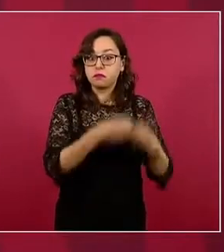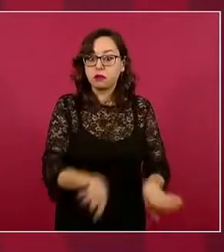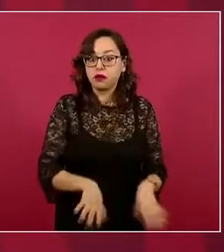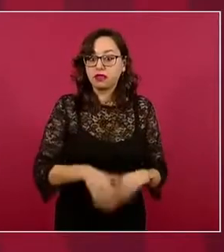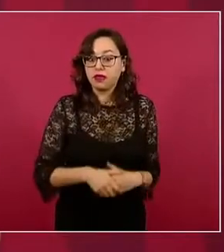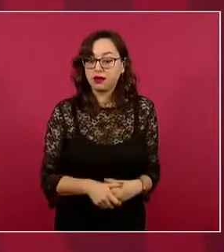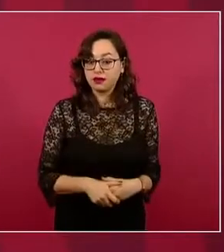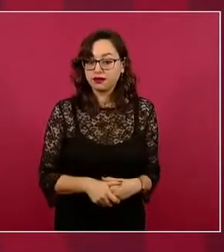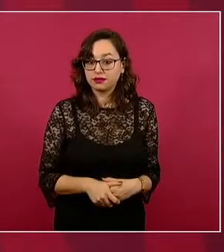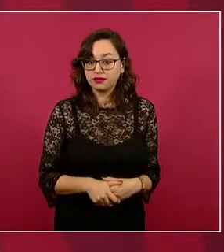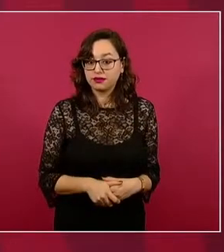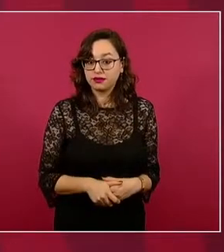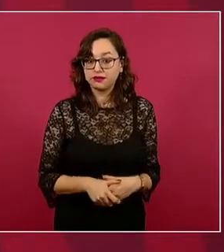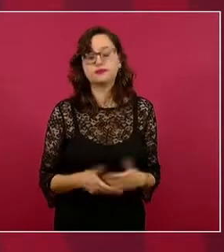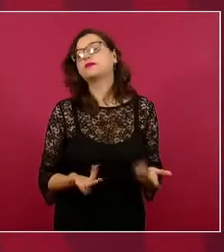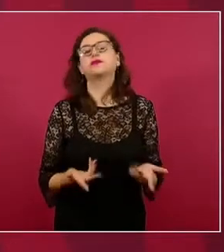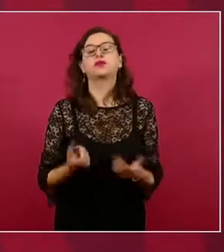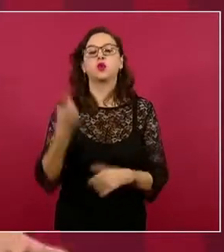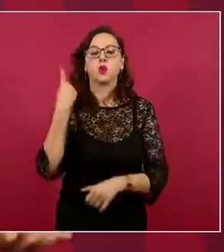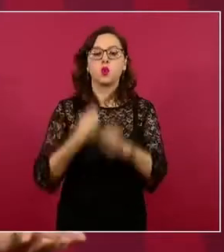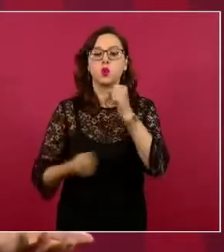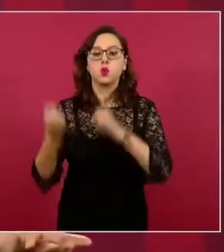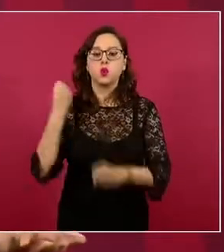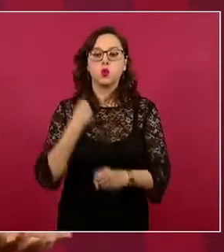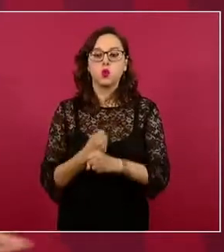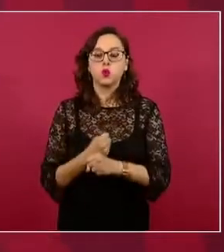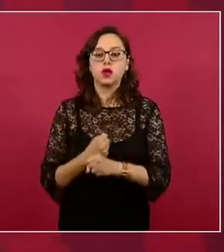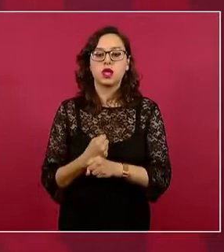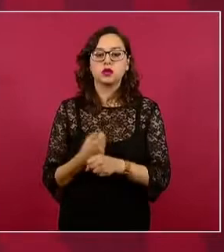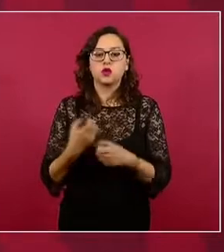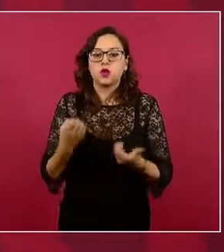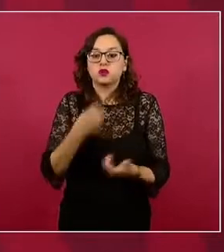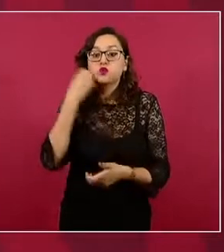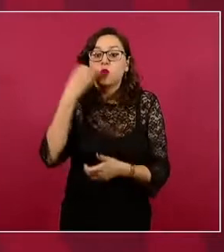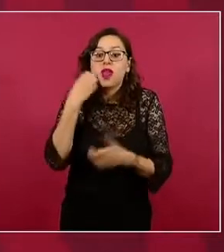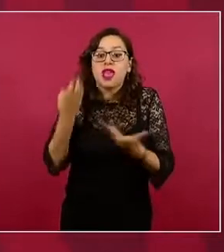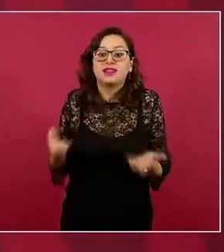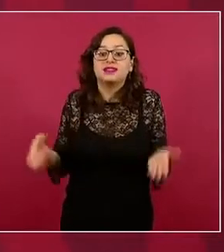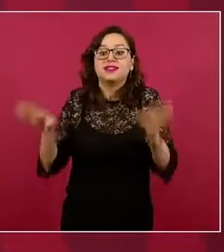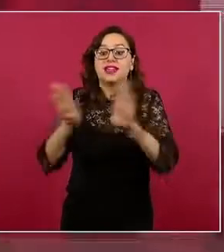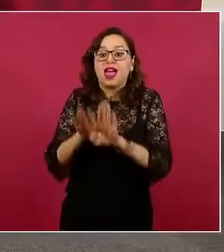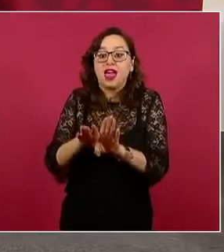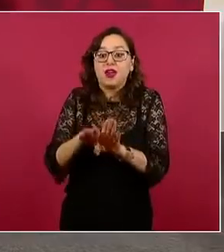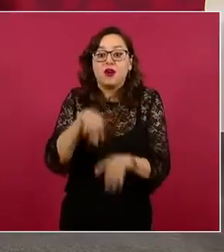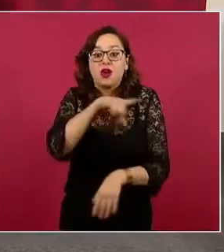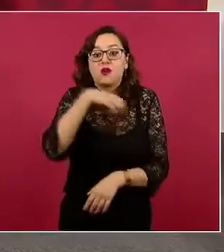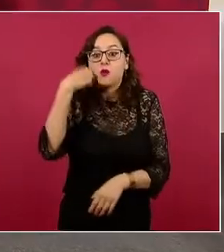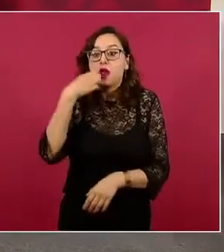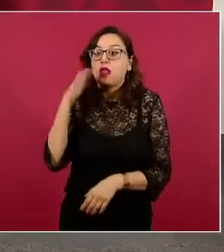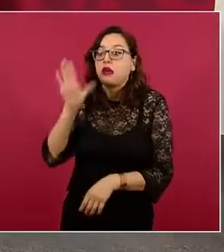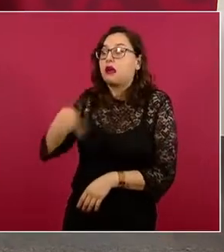pasado, que las escuelas estaban cerradas, nos estaban pidiendo el presupuesto.